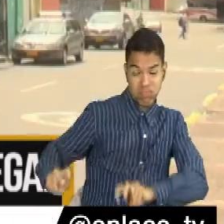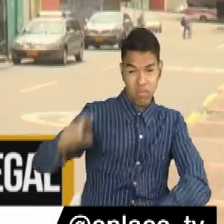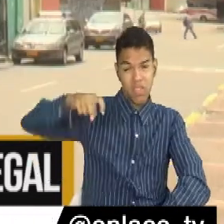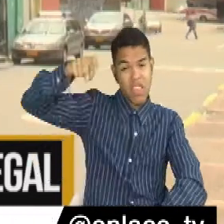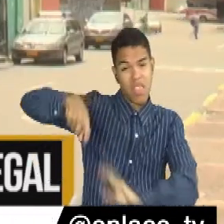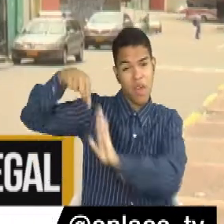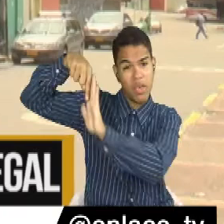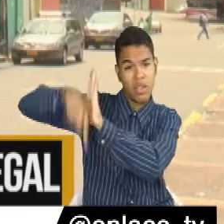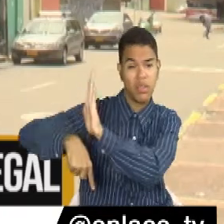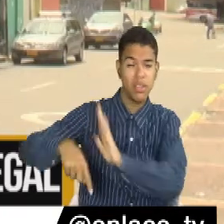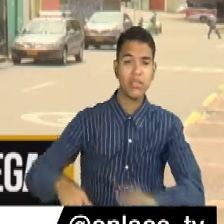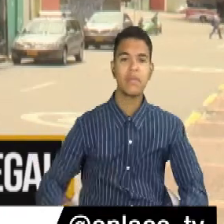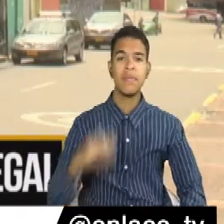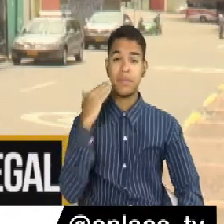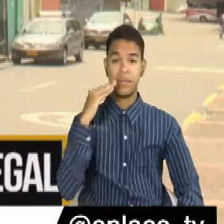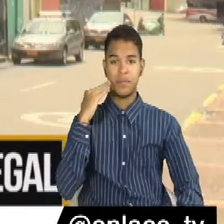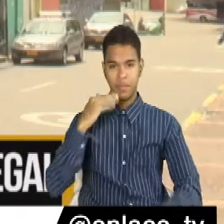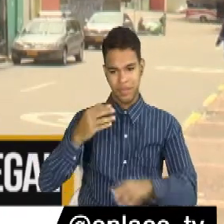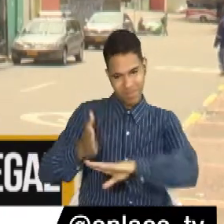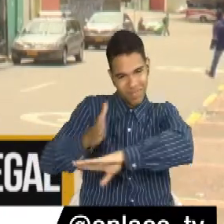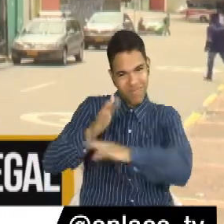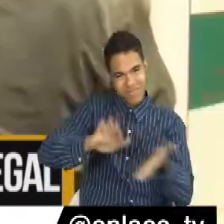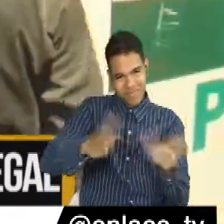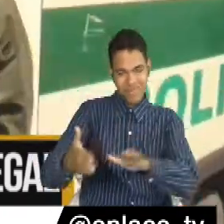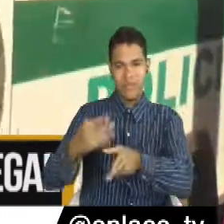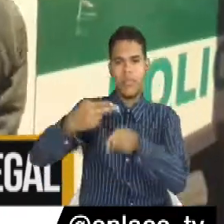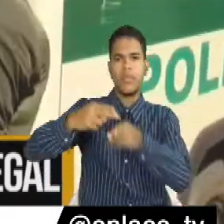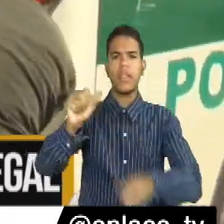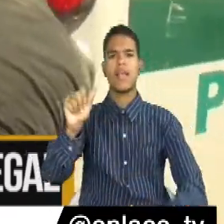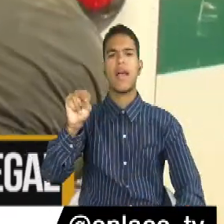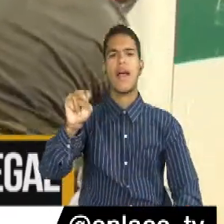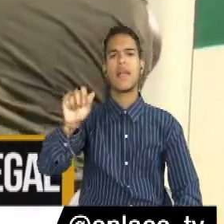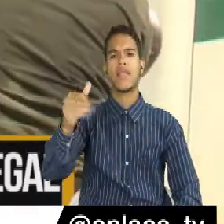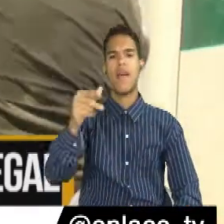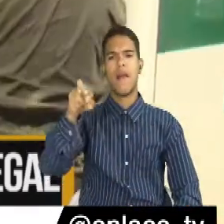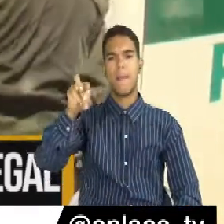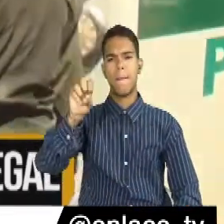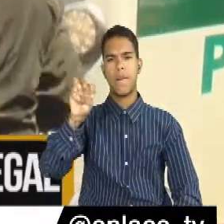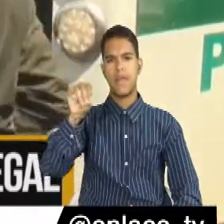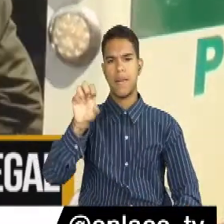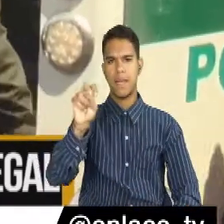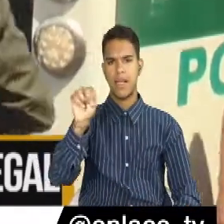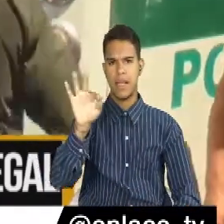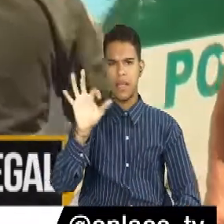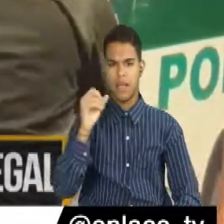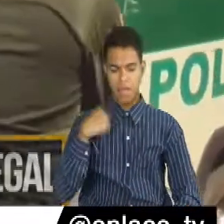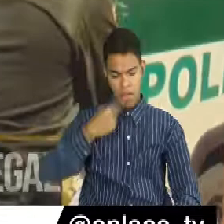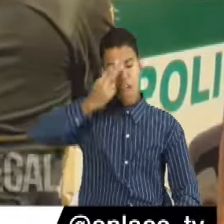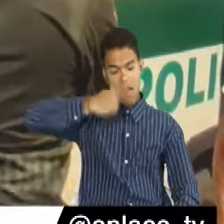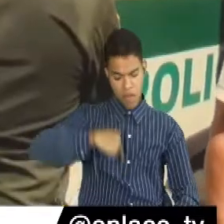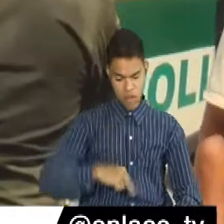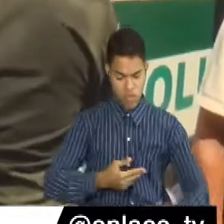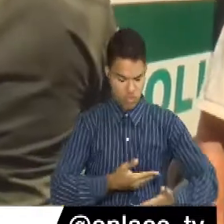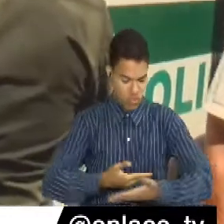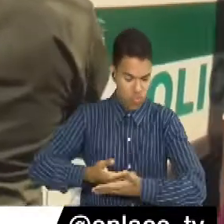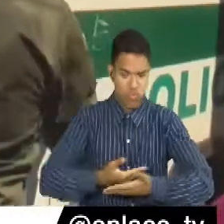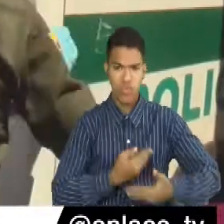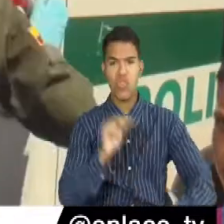sus conocidos, se llamaba Ana Mildred Pimiento, dejó una bebé de 2 meses de nacida y tenía 23 años.